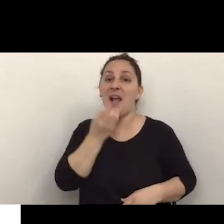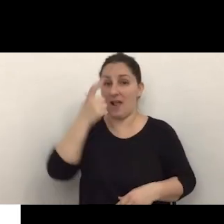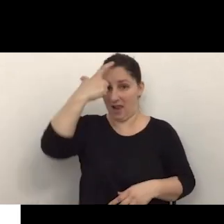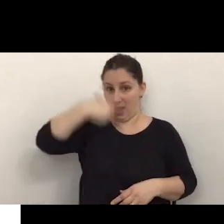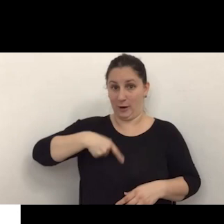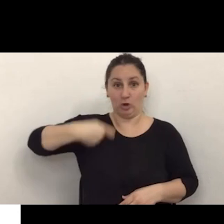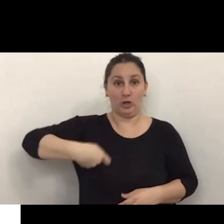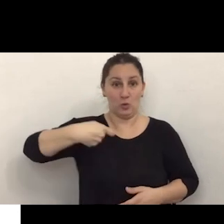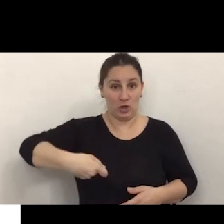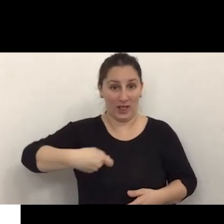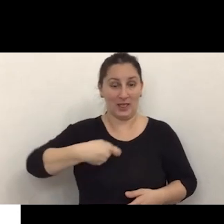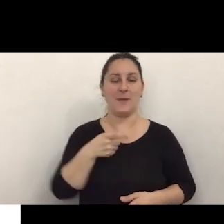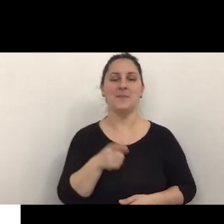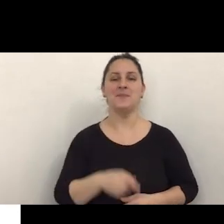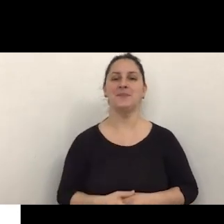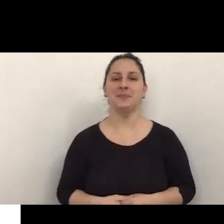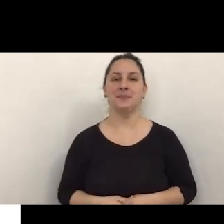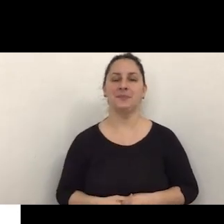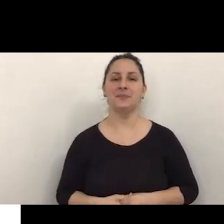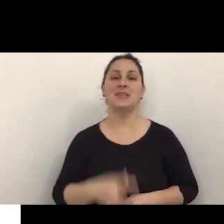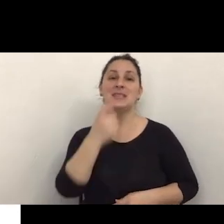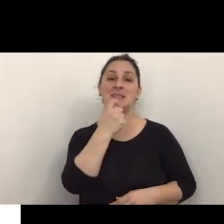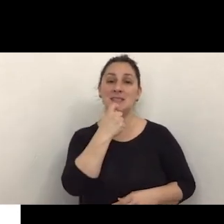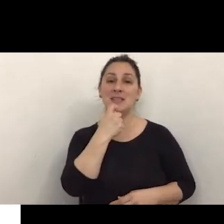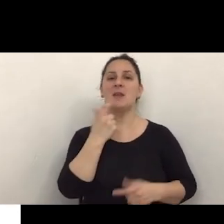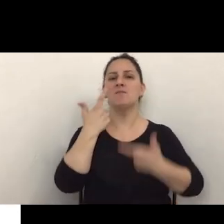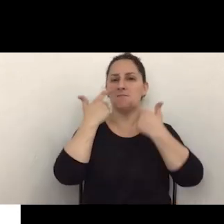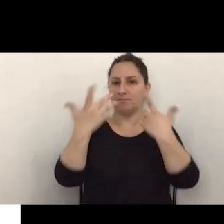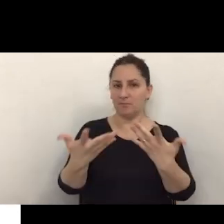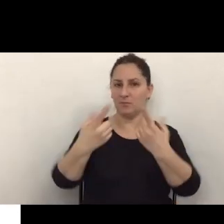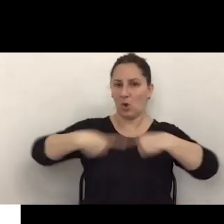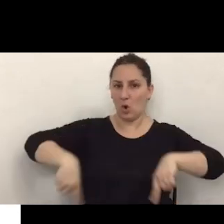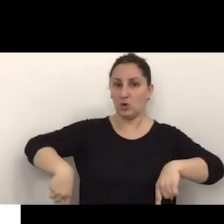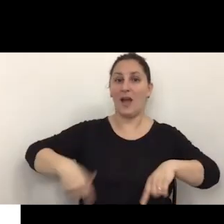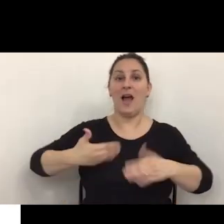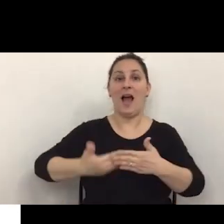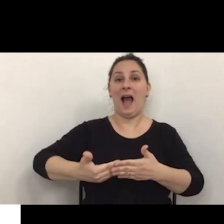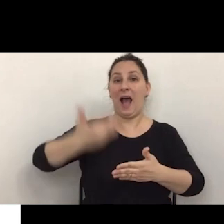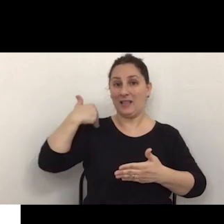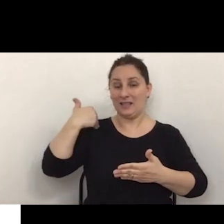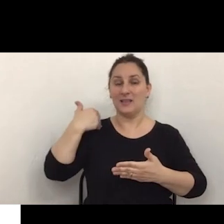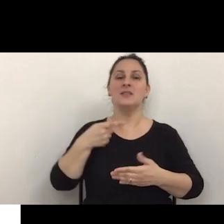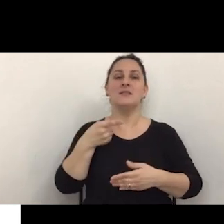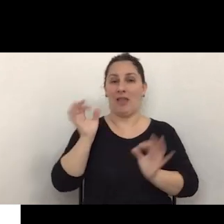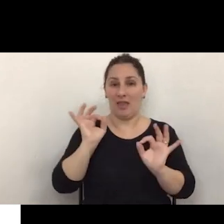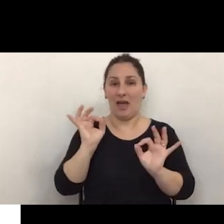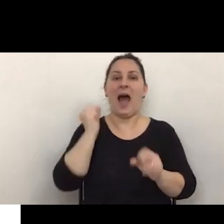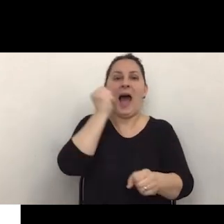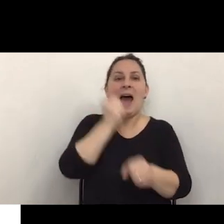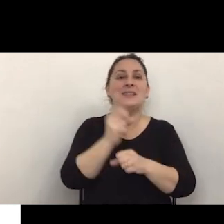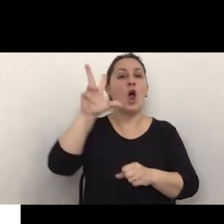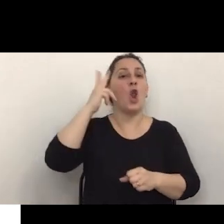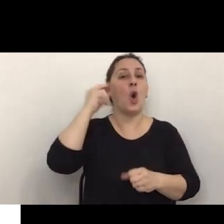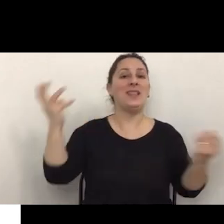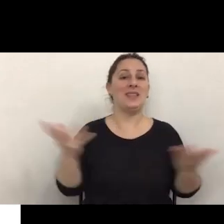contribuyente, donde si hace una exteriorización, no la hizo antes, y hace una exteriorización hasta 90 días